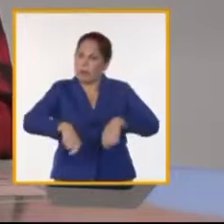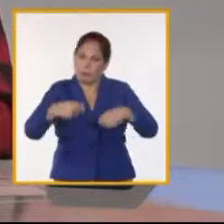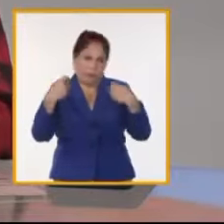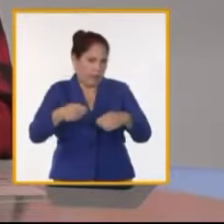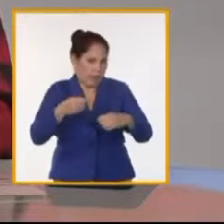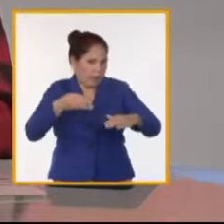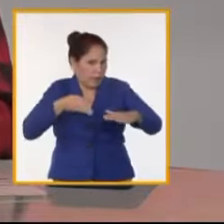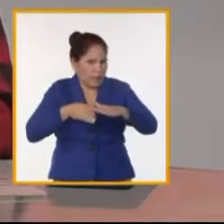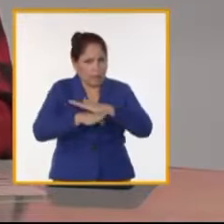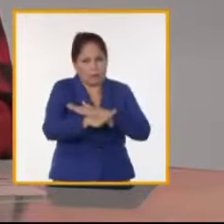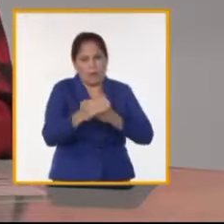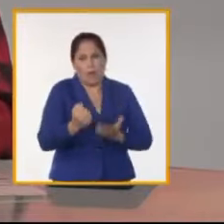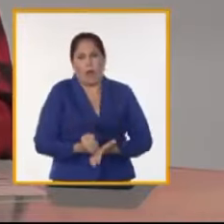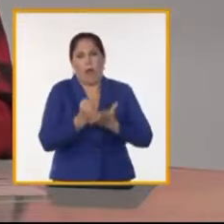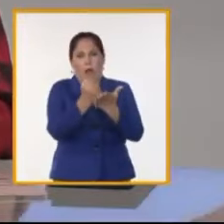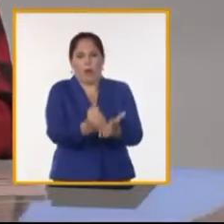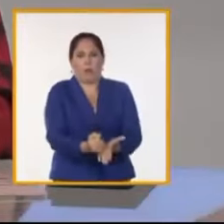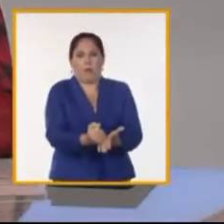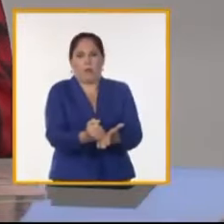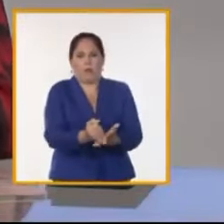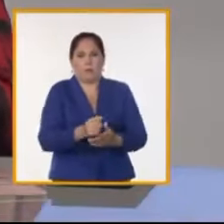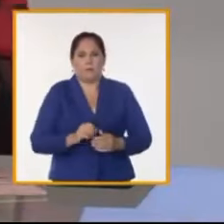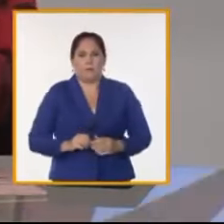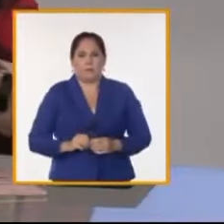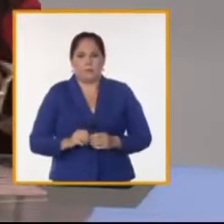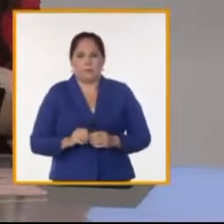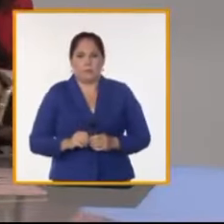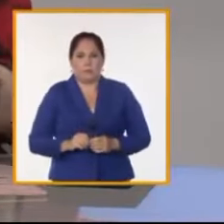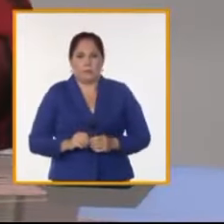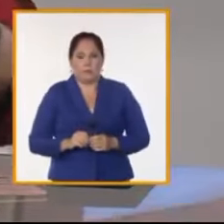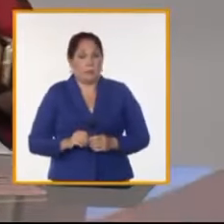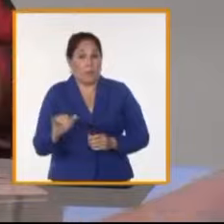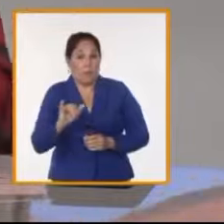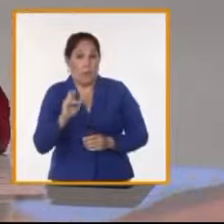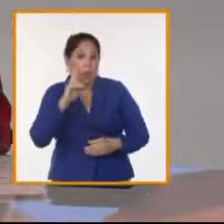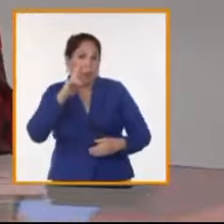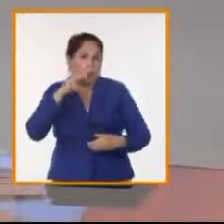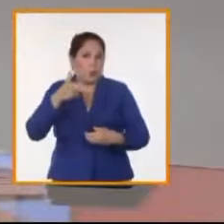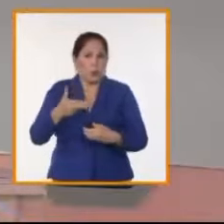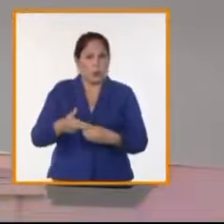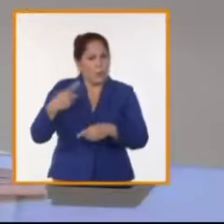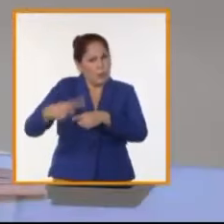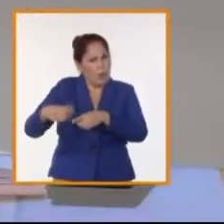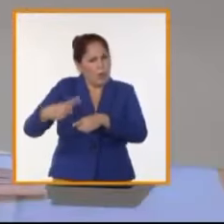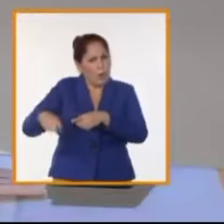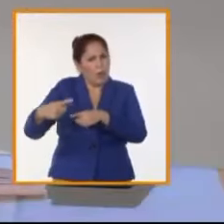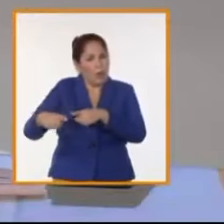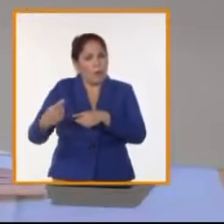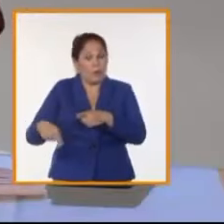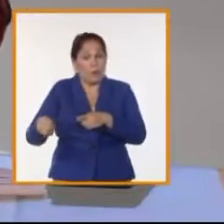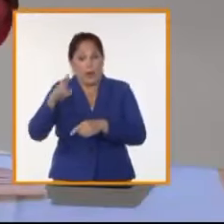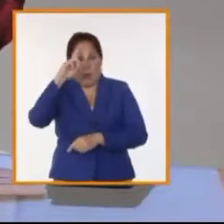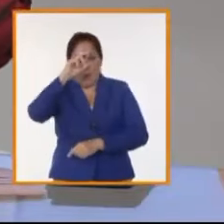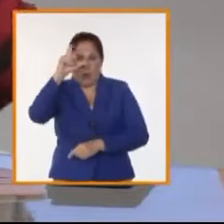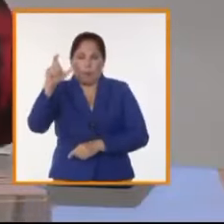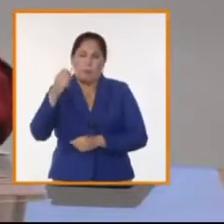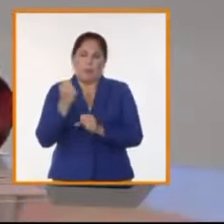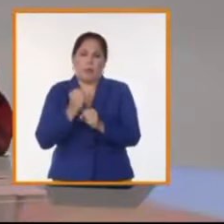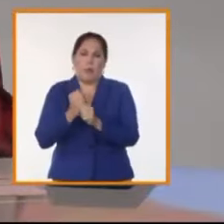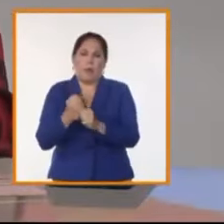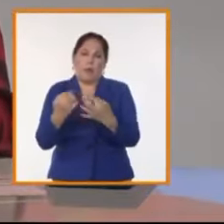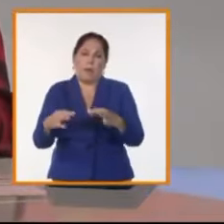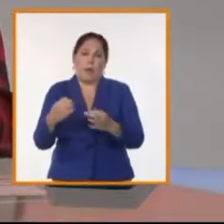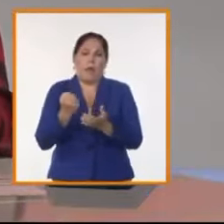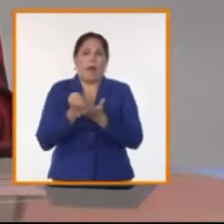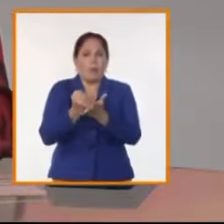esos territorios el eh combustible o sea eh algún para que funcionen los hospitales por supuesto y